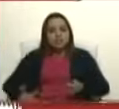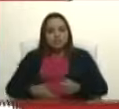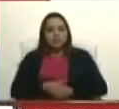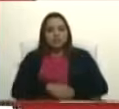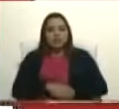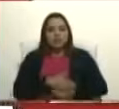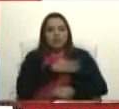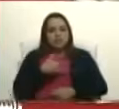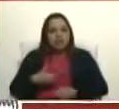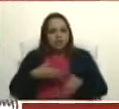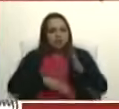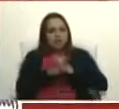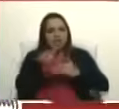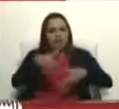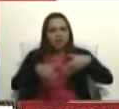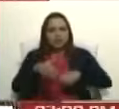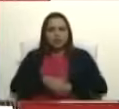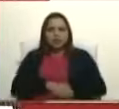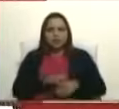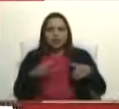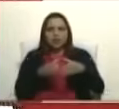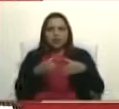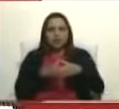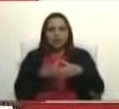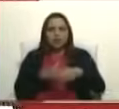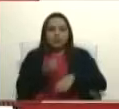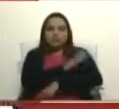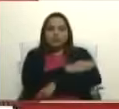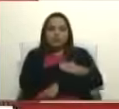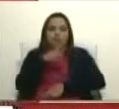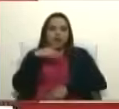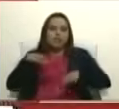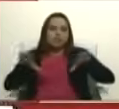elecciones. Sectores opositores que no reconocían al TCJ, pero ahora sí.